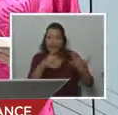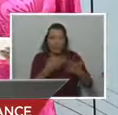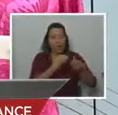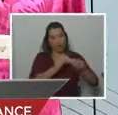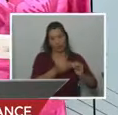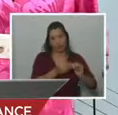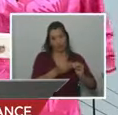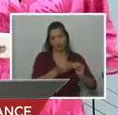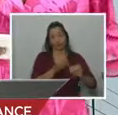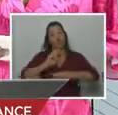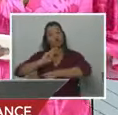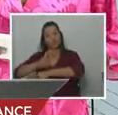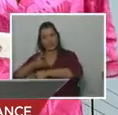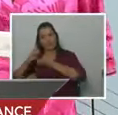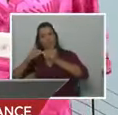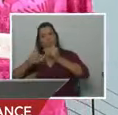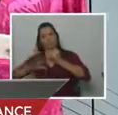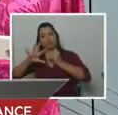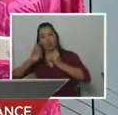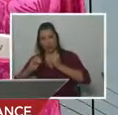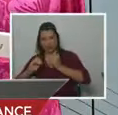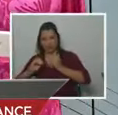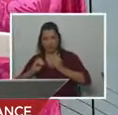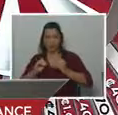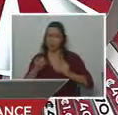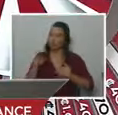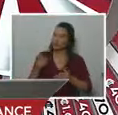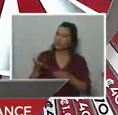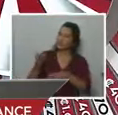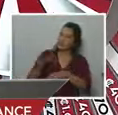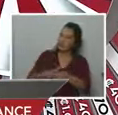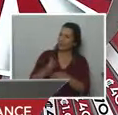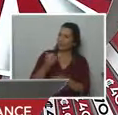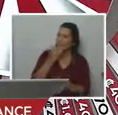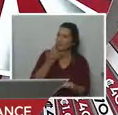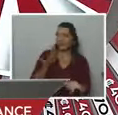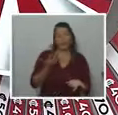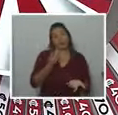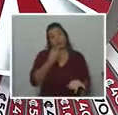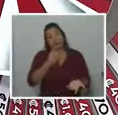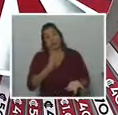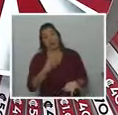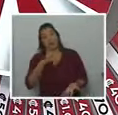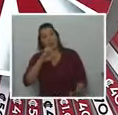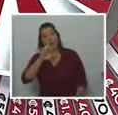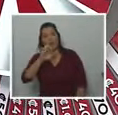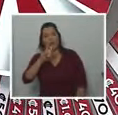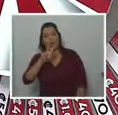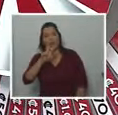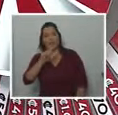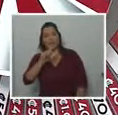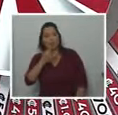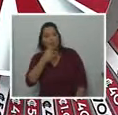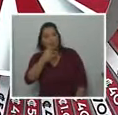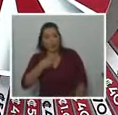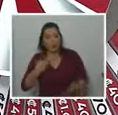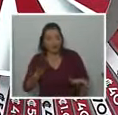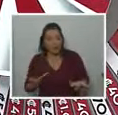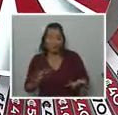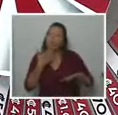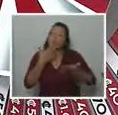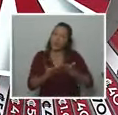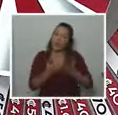en todo esto, imagínese. Doña Evelyn no me dijo. Fíjate, pero bueno, aquí lo importante es que usted siempre está ayudando a Costa Rica. Cada